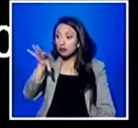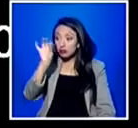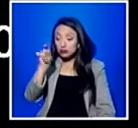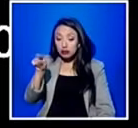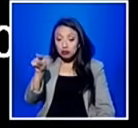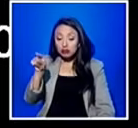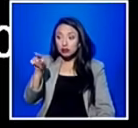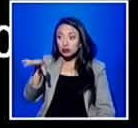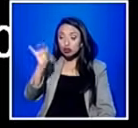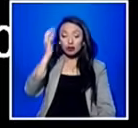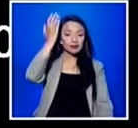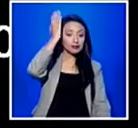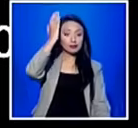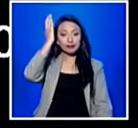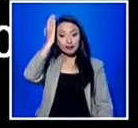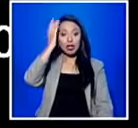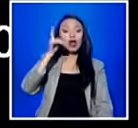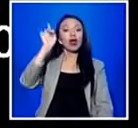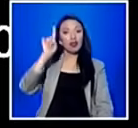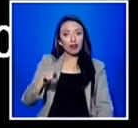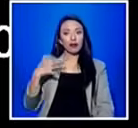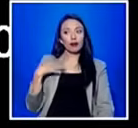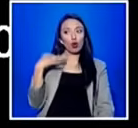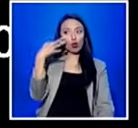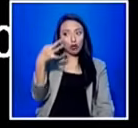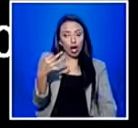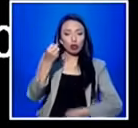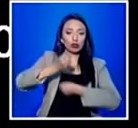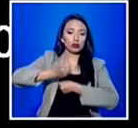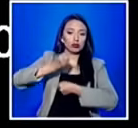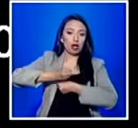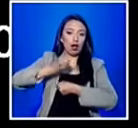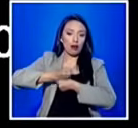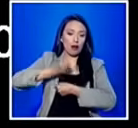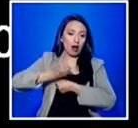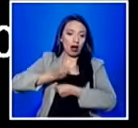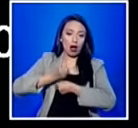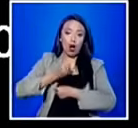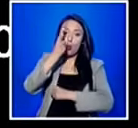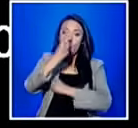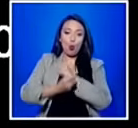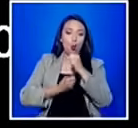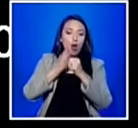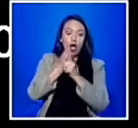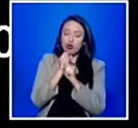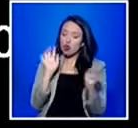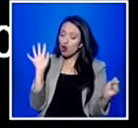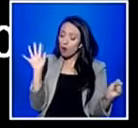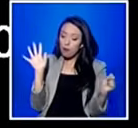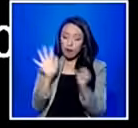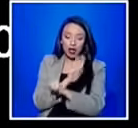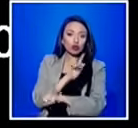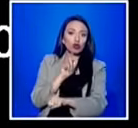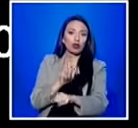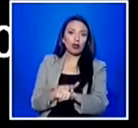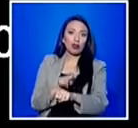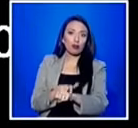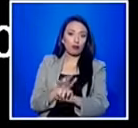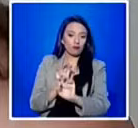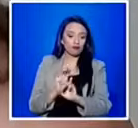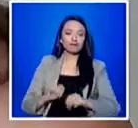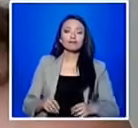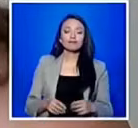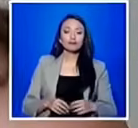electa reina de San Francisco de Quito debe estar dispuesta a trabajar de forma voluntaria por un año con disponibilidad a